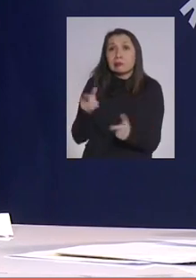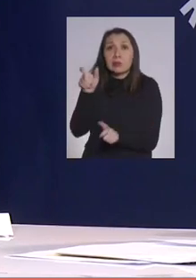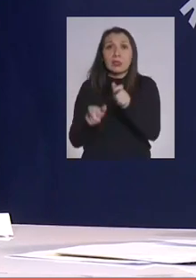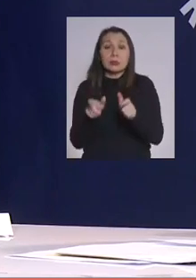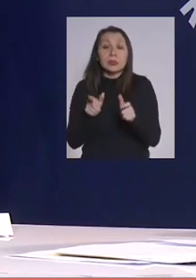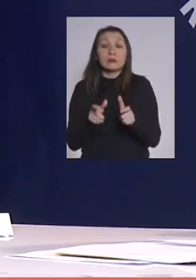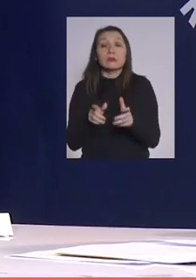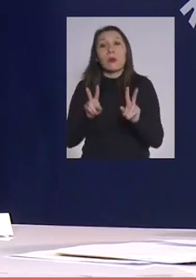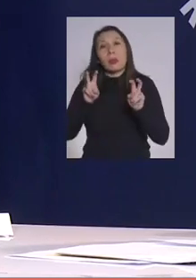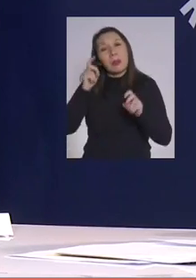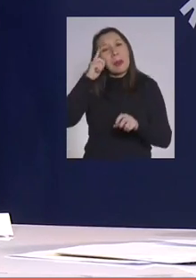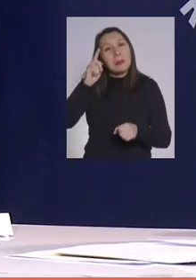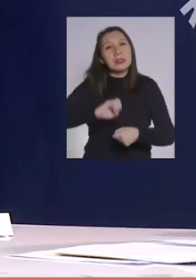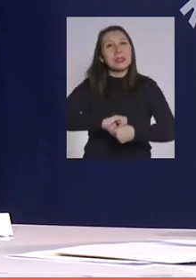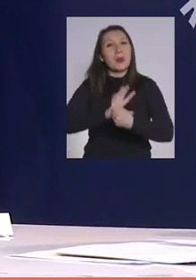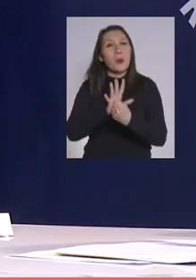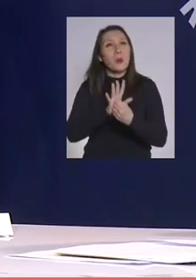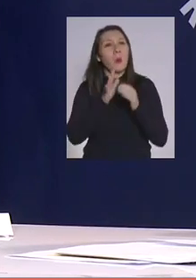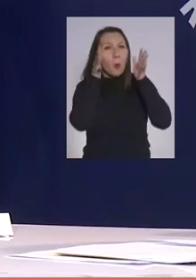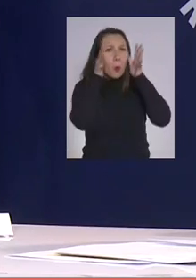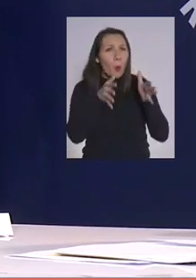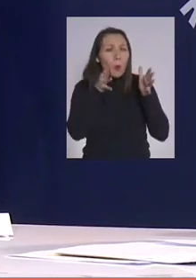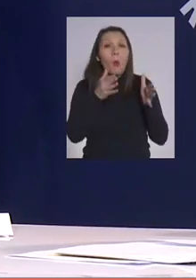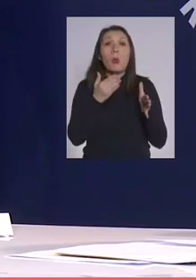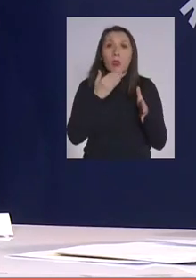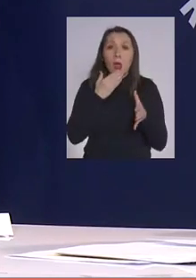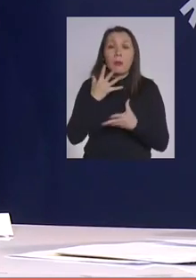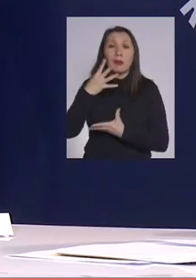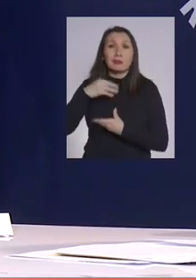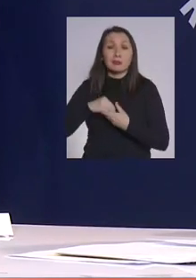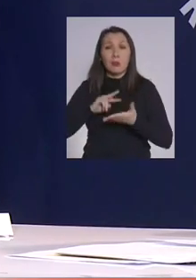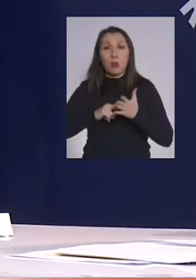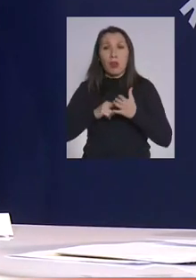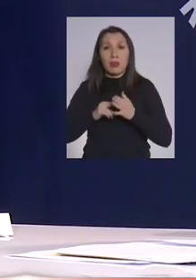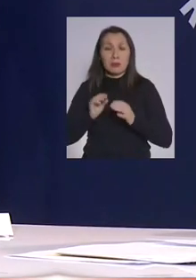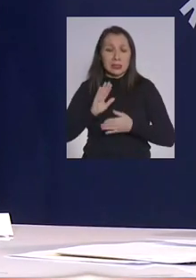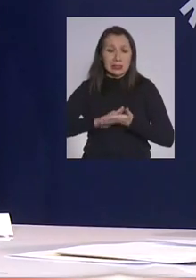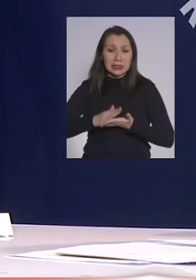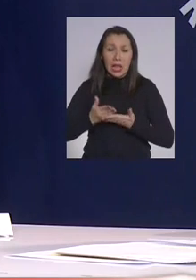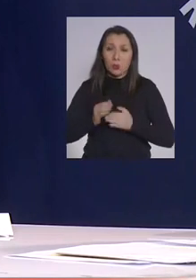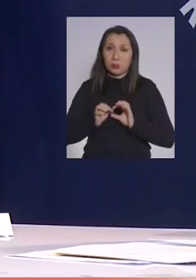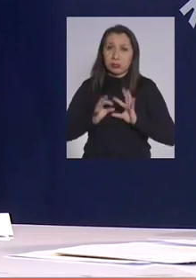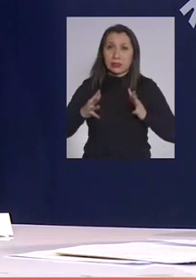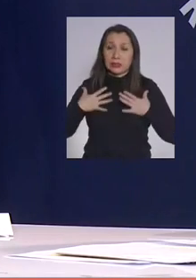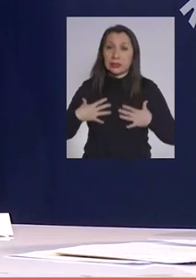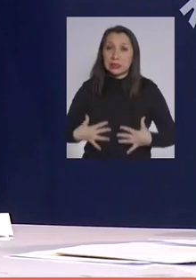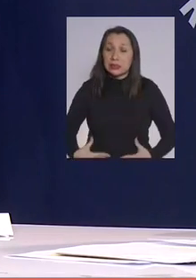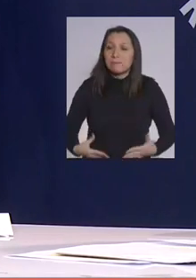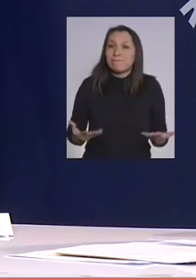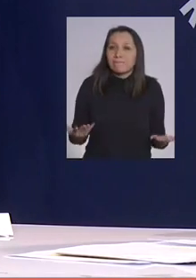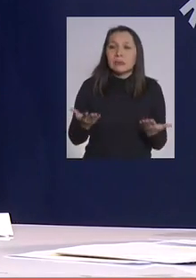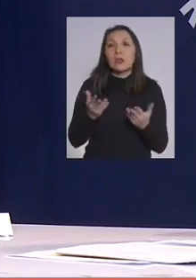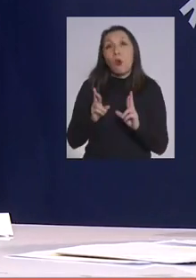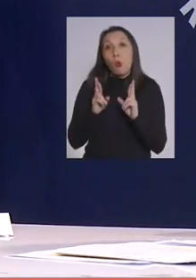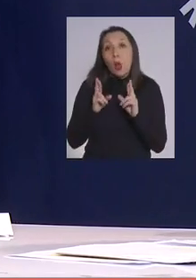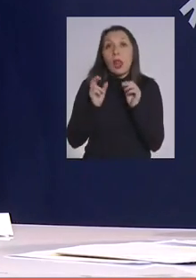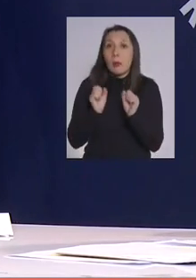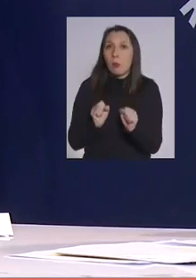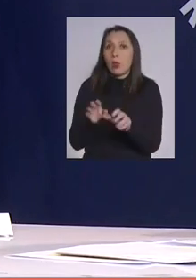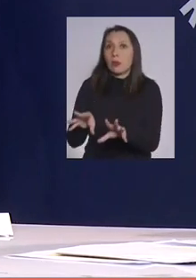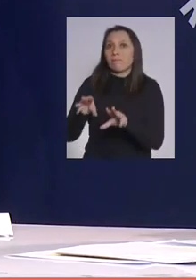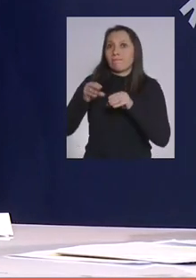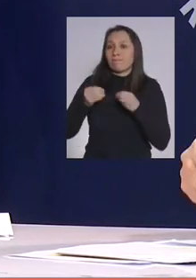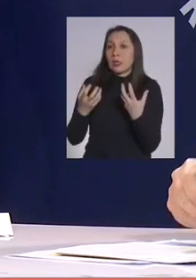más allá del cómic 19 están sufriendo problemas de salud muy severo y esperamos que poder hacernos